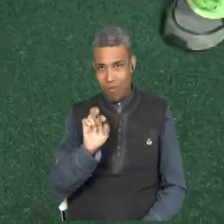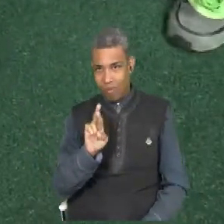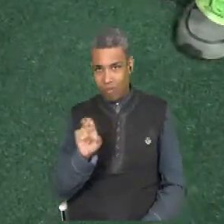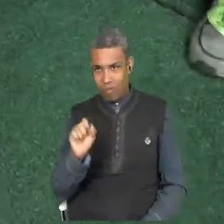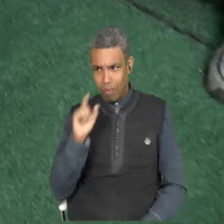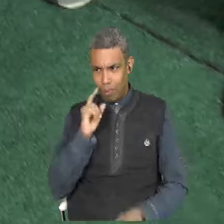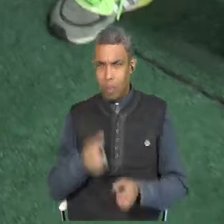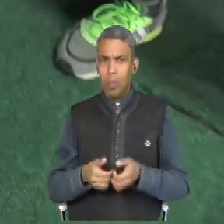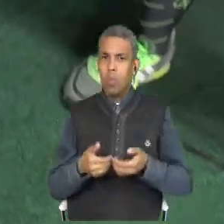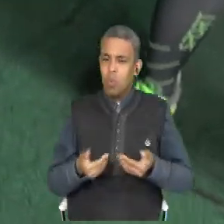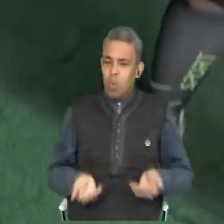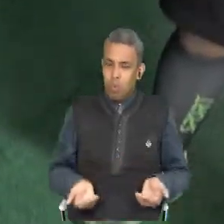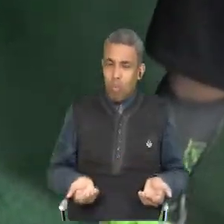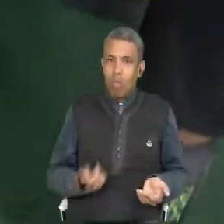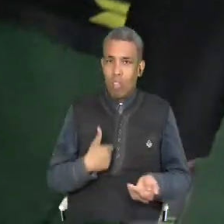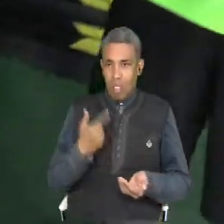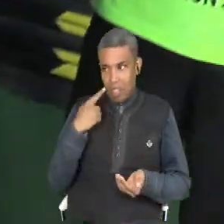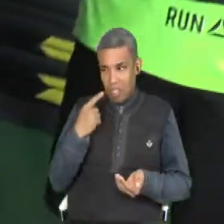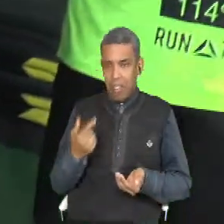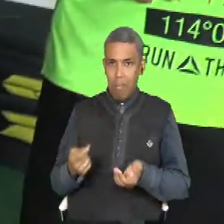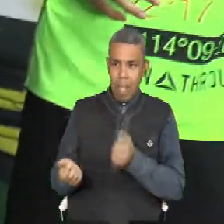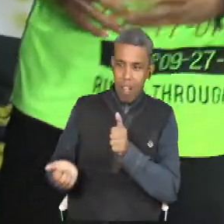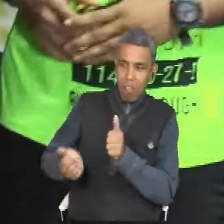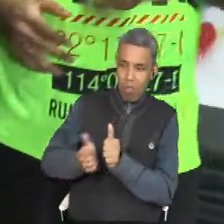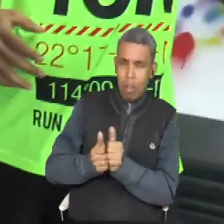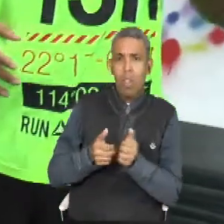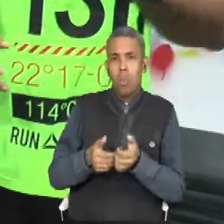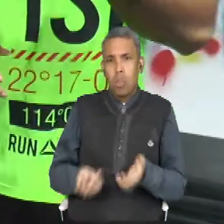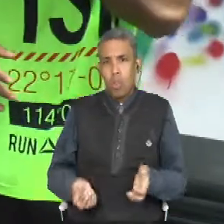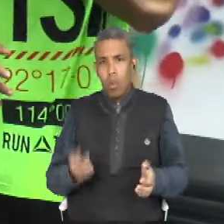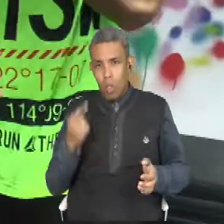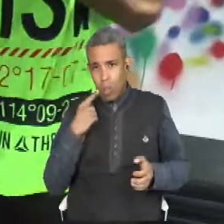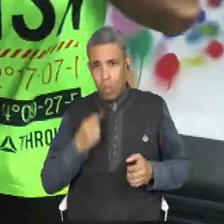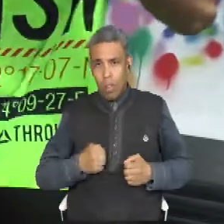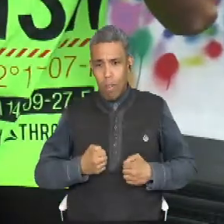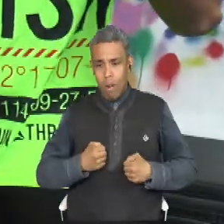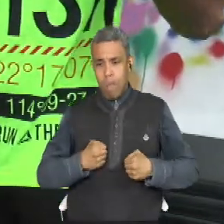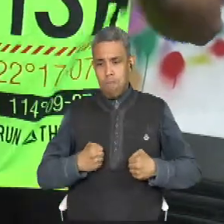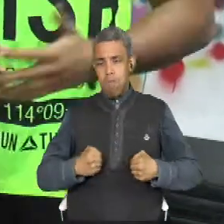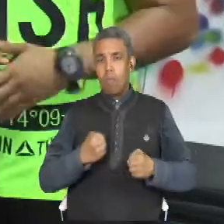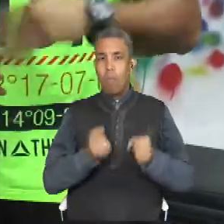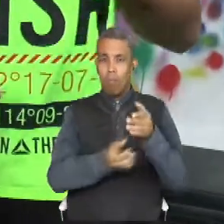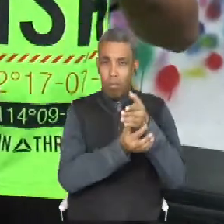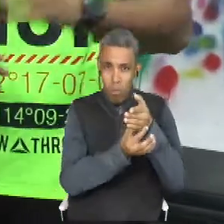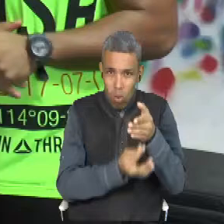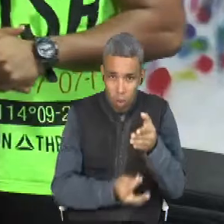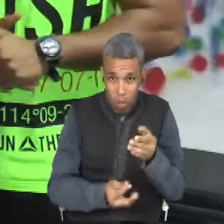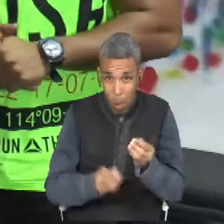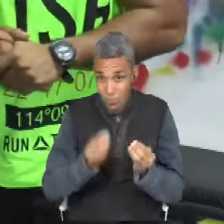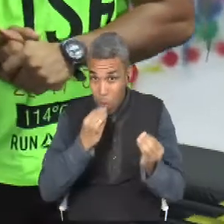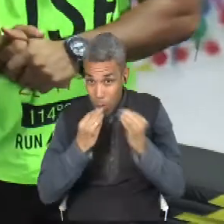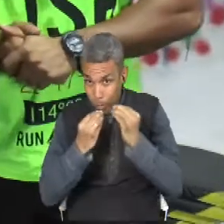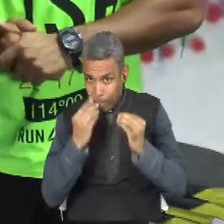cuáles son los ejercicios que les van a ayudar a ustedes para esa quema de grasa, para esos gorditos, para fortalecer y tonificar